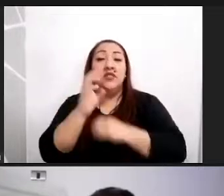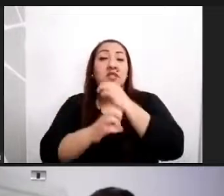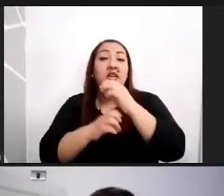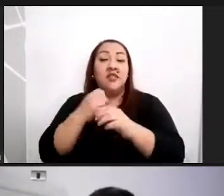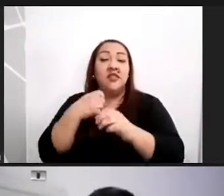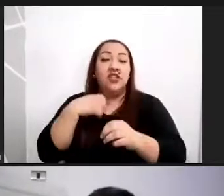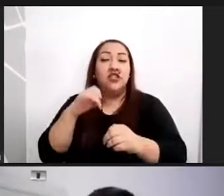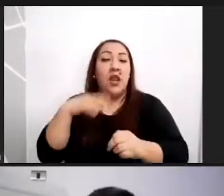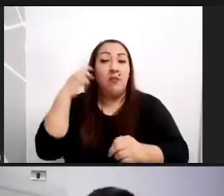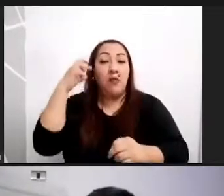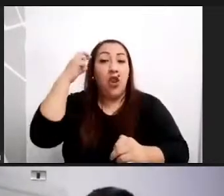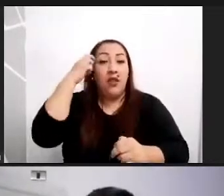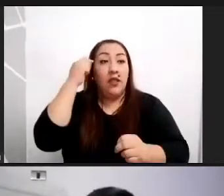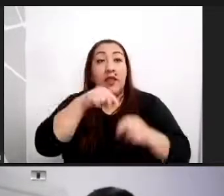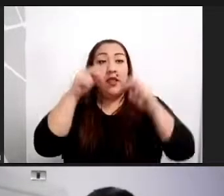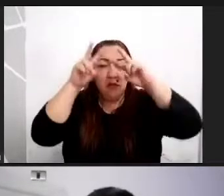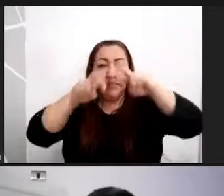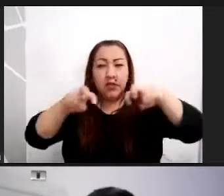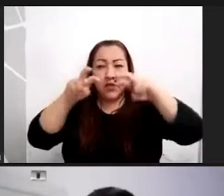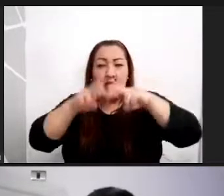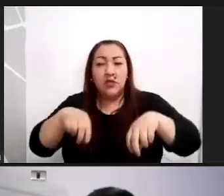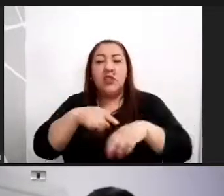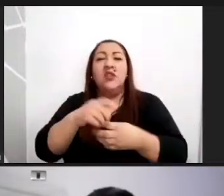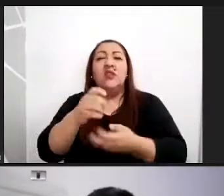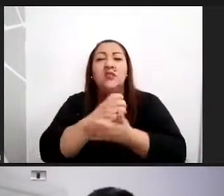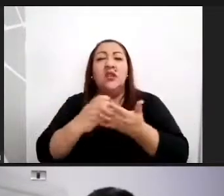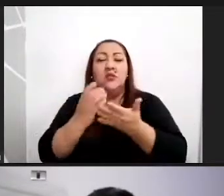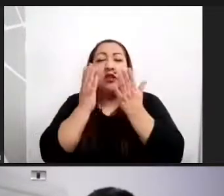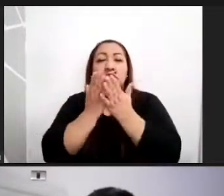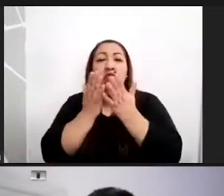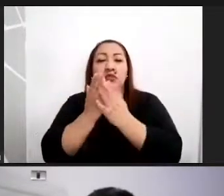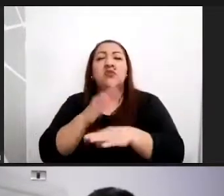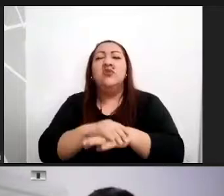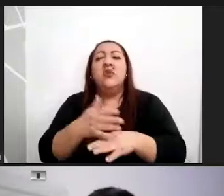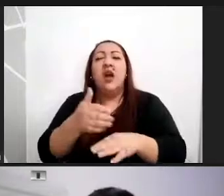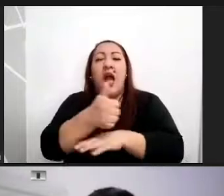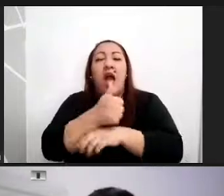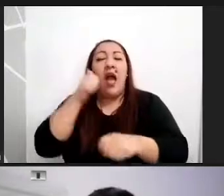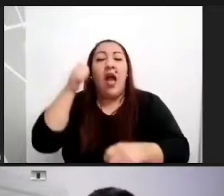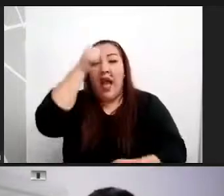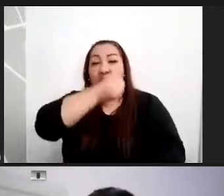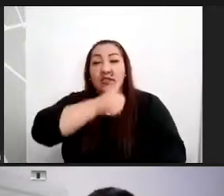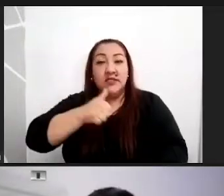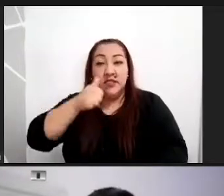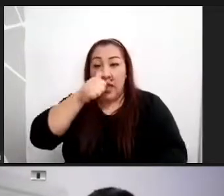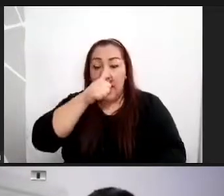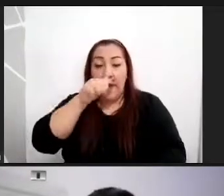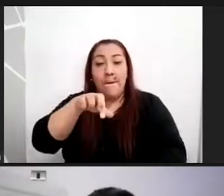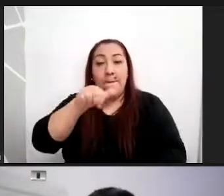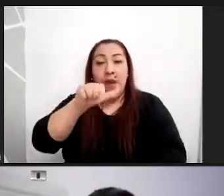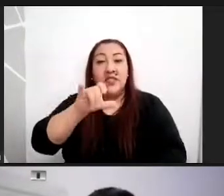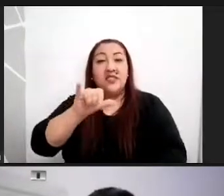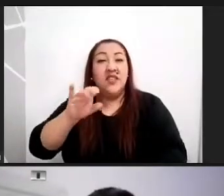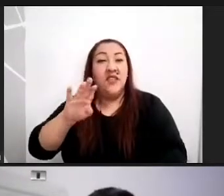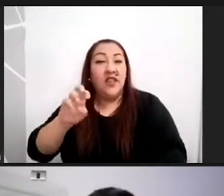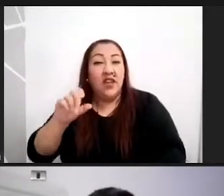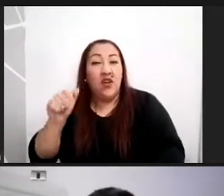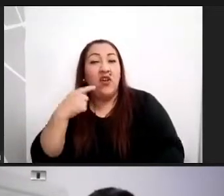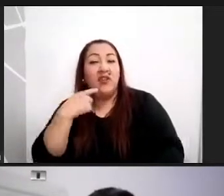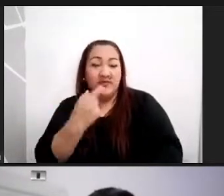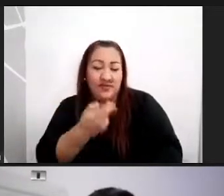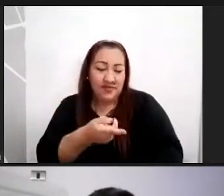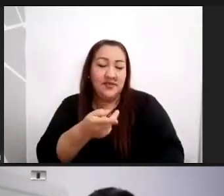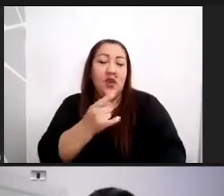Políticas e investigadora afiliada al Centro de Estudios sobre Asia y Asia-Pacífico de la Universidad del Pacífico.